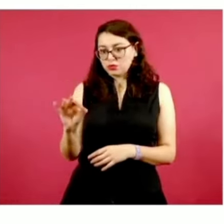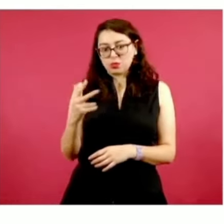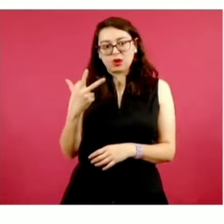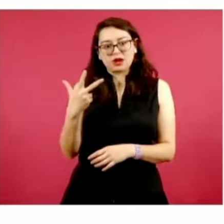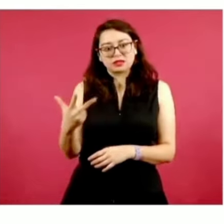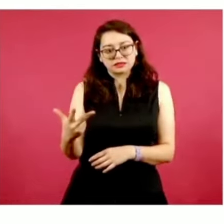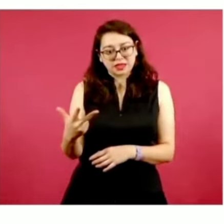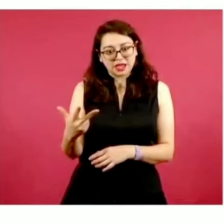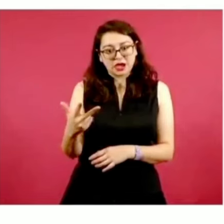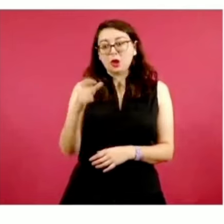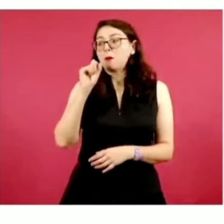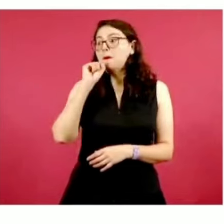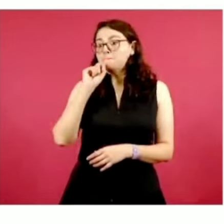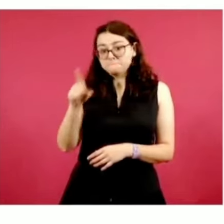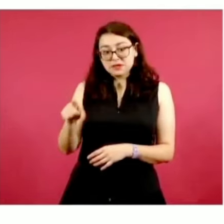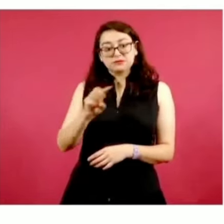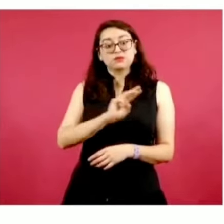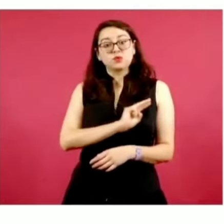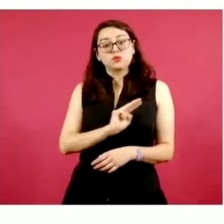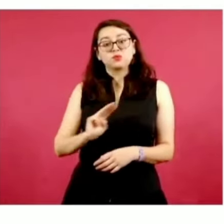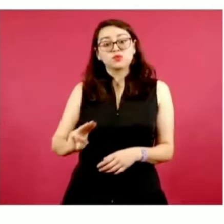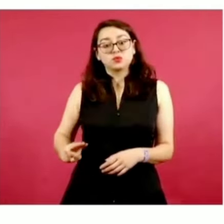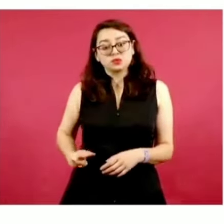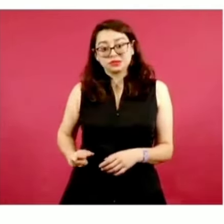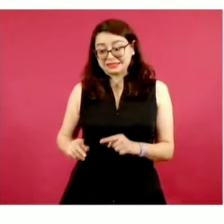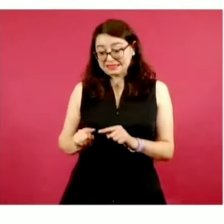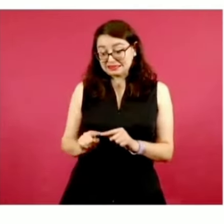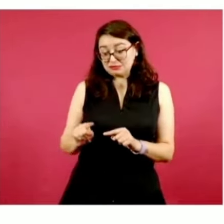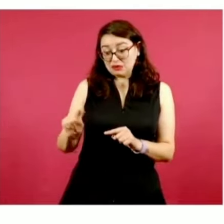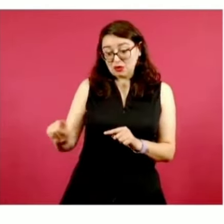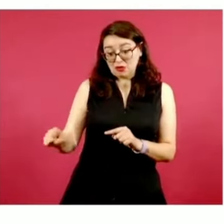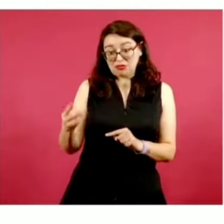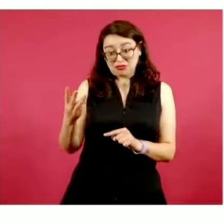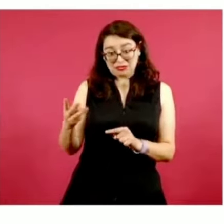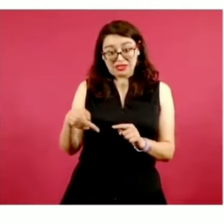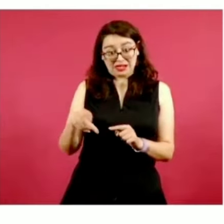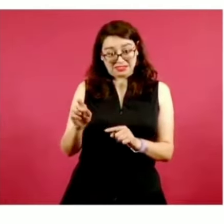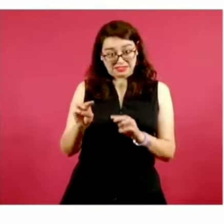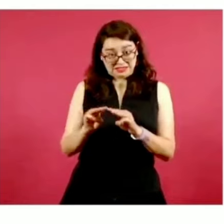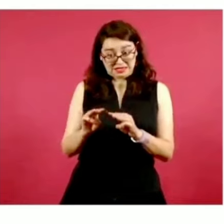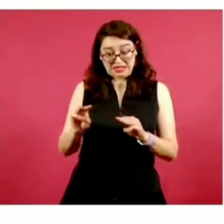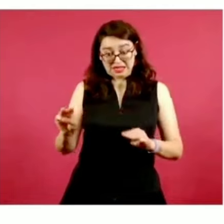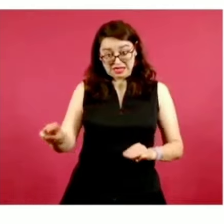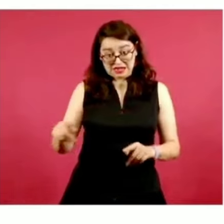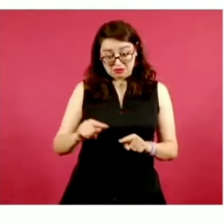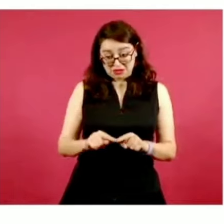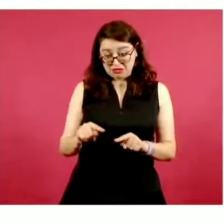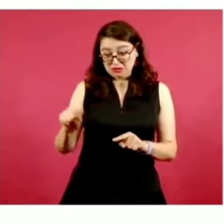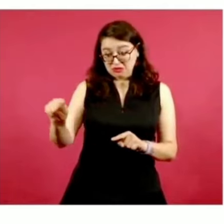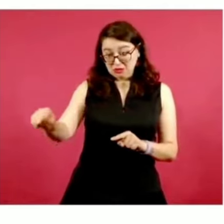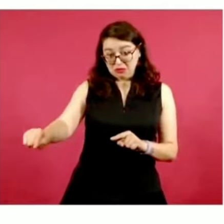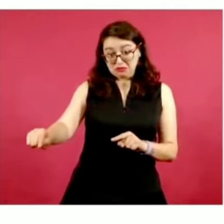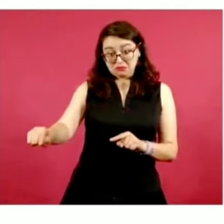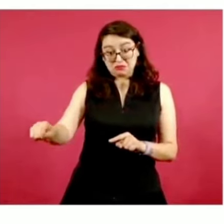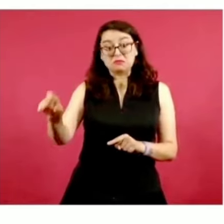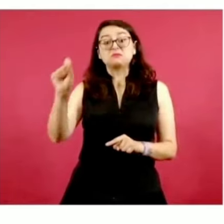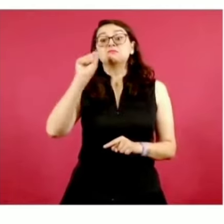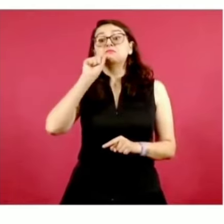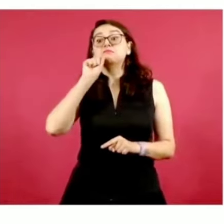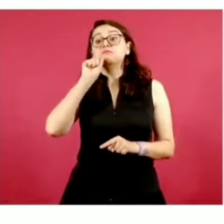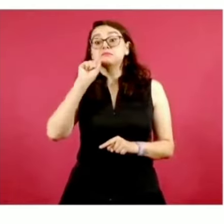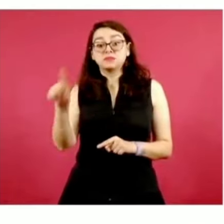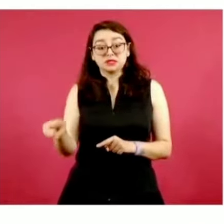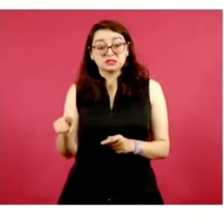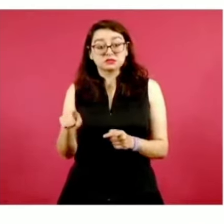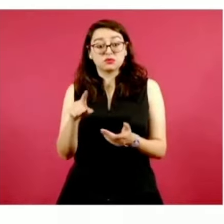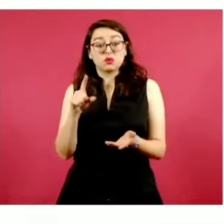también ahí mismo en el municipio de Guadalupe no más de 3 km después de la gasolinera que ya hemos mencionado el mismo litro de